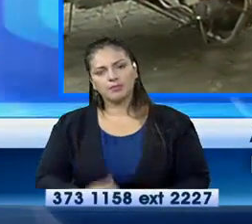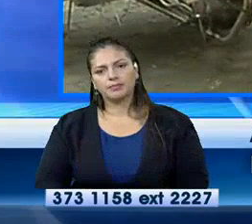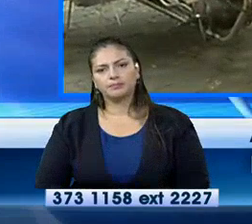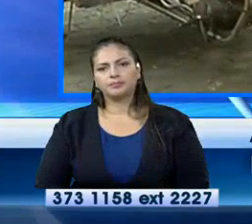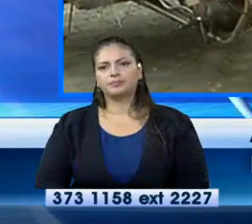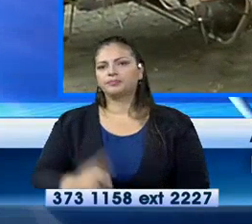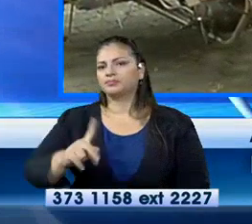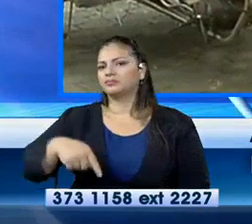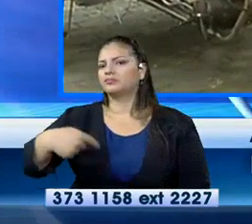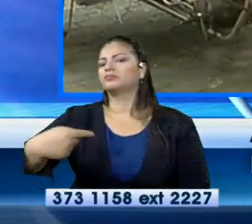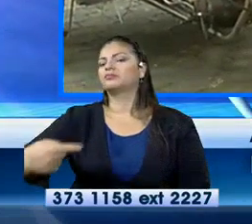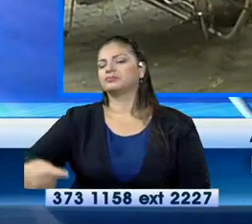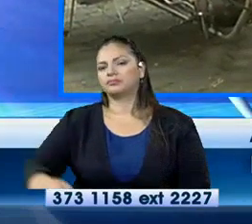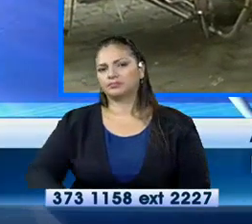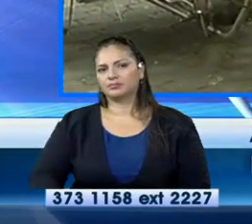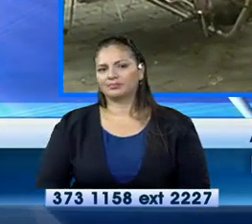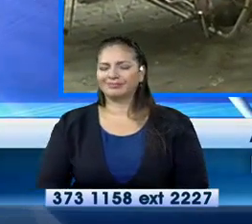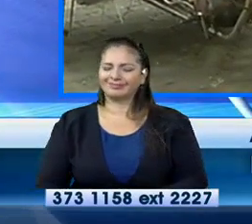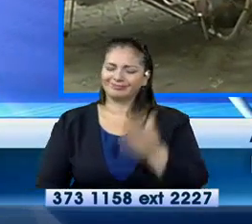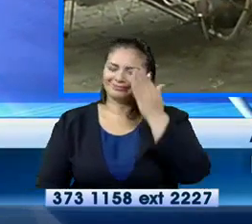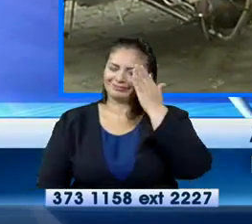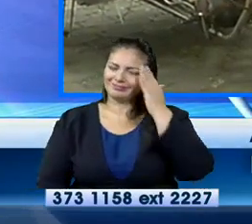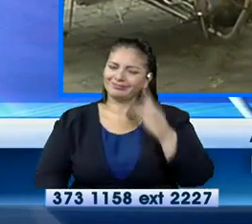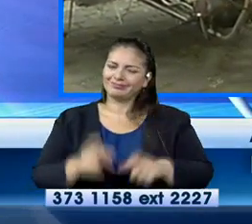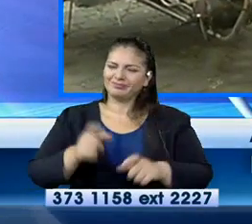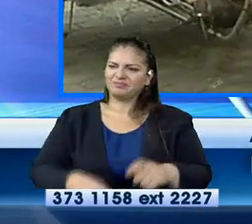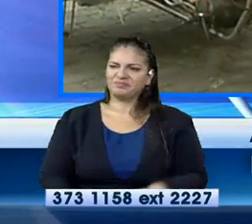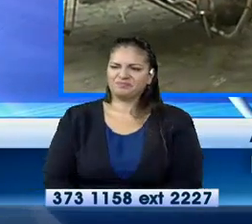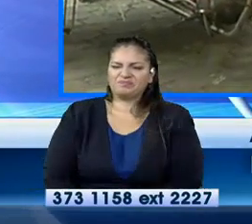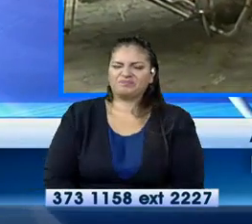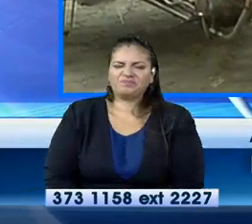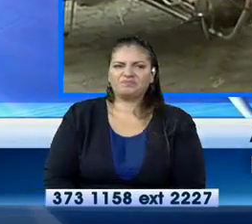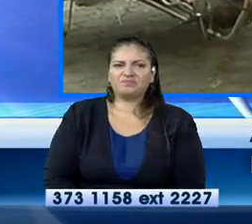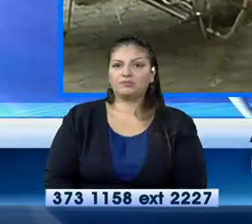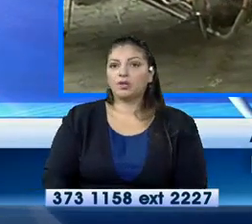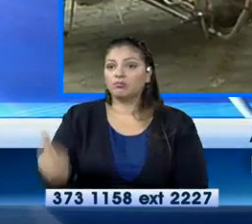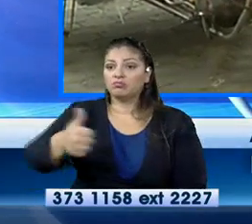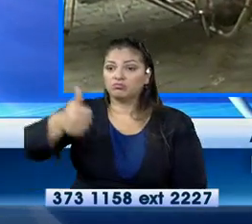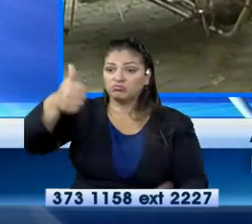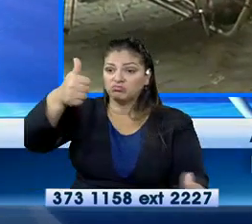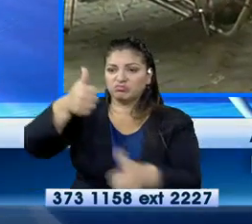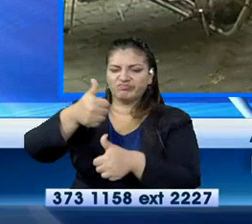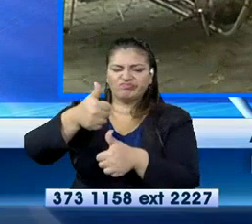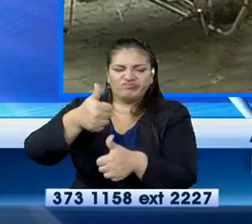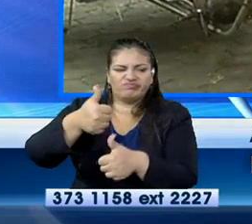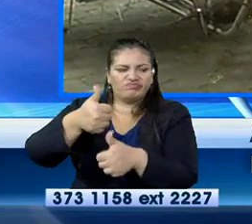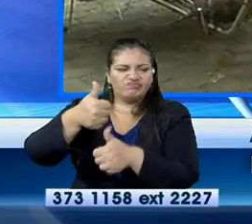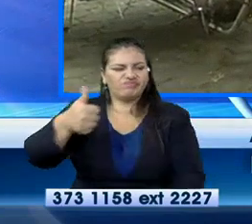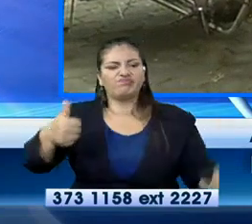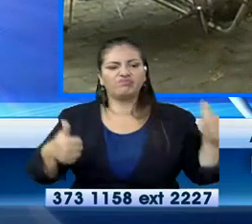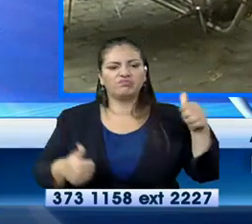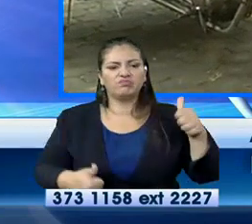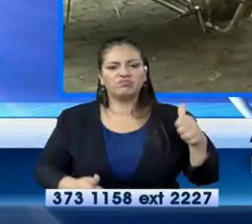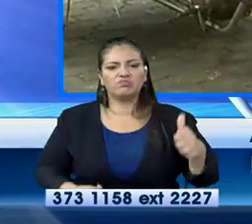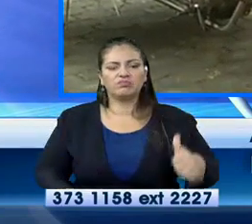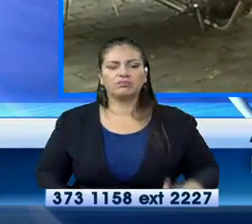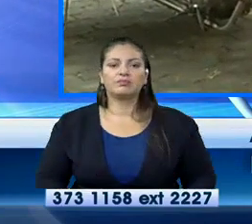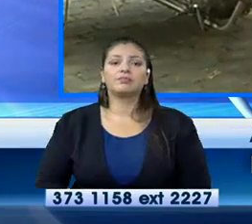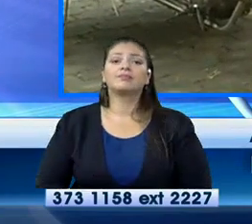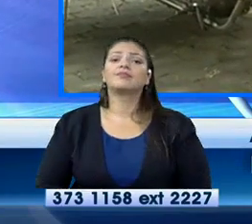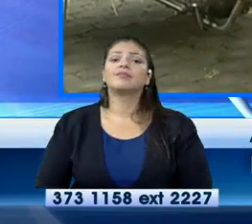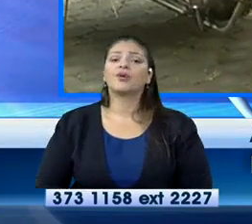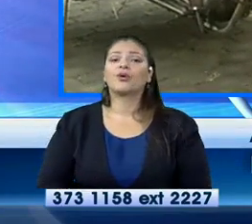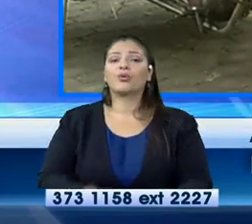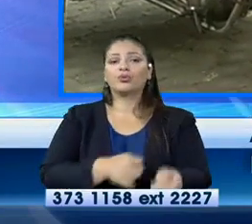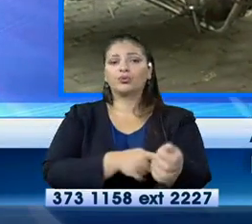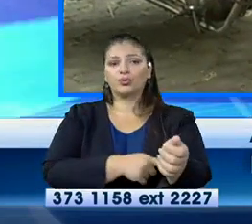permanente, porque ya sabemos cuál es la cultura que lamentablemente se aplica en nuestros medios. No sería nada raro encontrar a